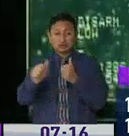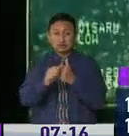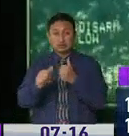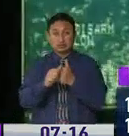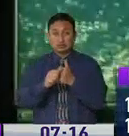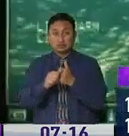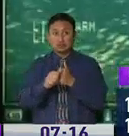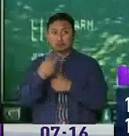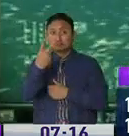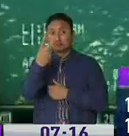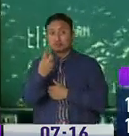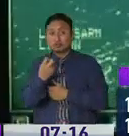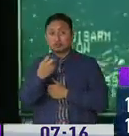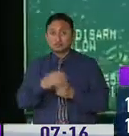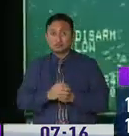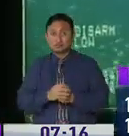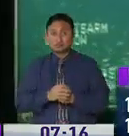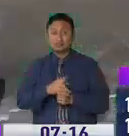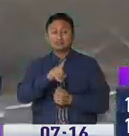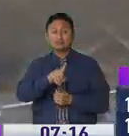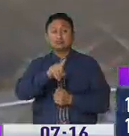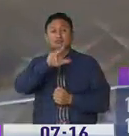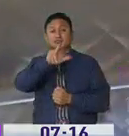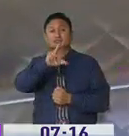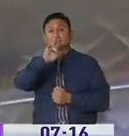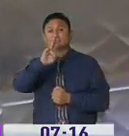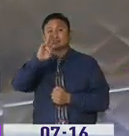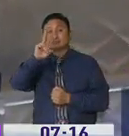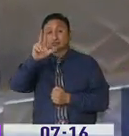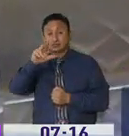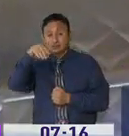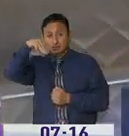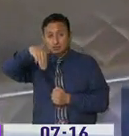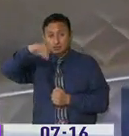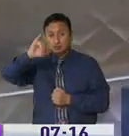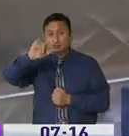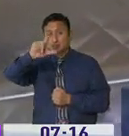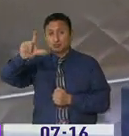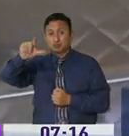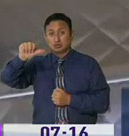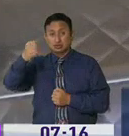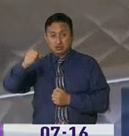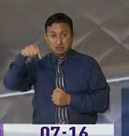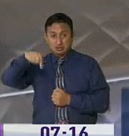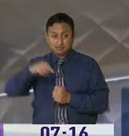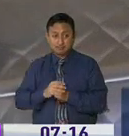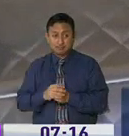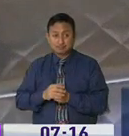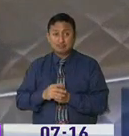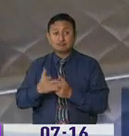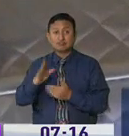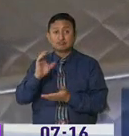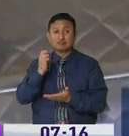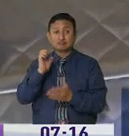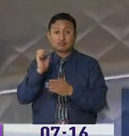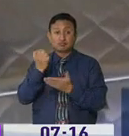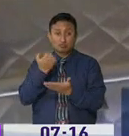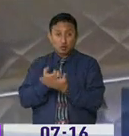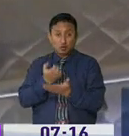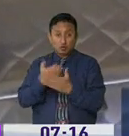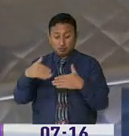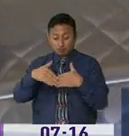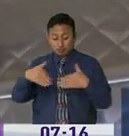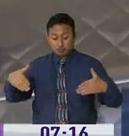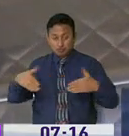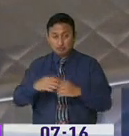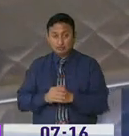A 137 millas náuticas desde el límite de la zona económica exclusiva. Están embarcaciones que se encuentran